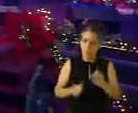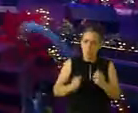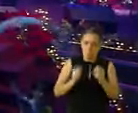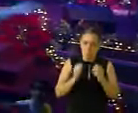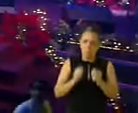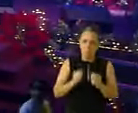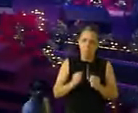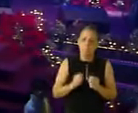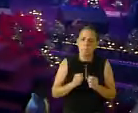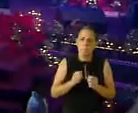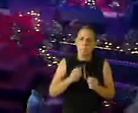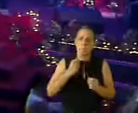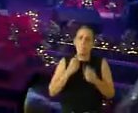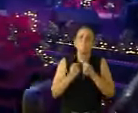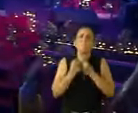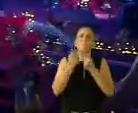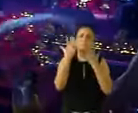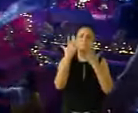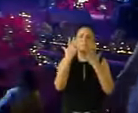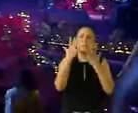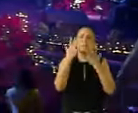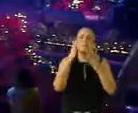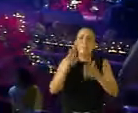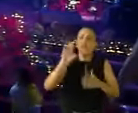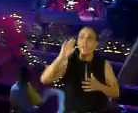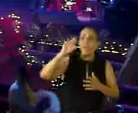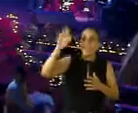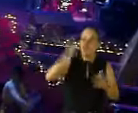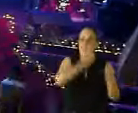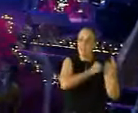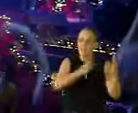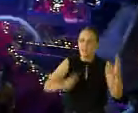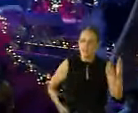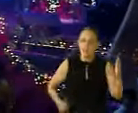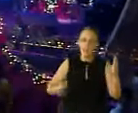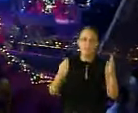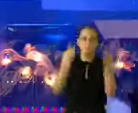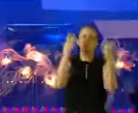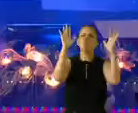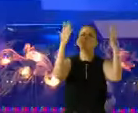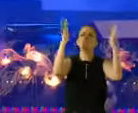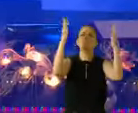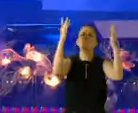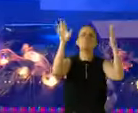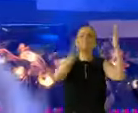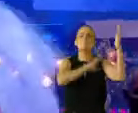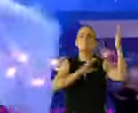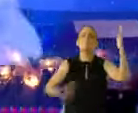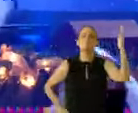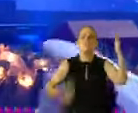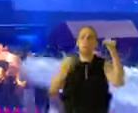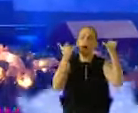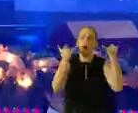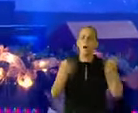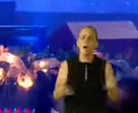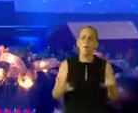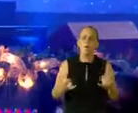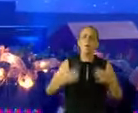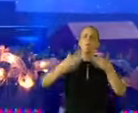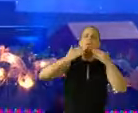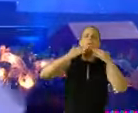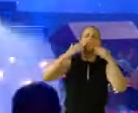Señor. Dígalo por tercera vez, es el Señor. Den un aplauso a Cristo en esta hora. Y damos gracias a